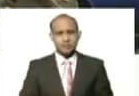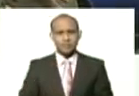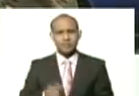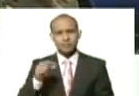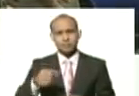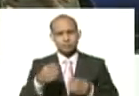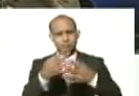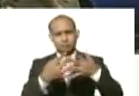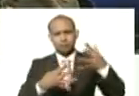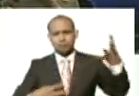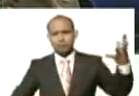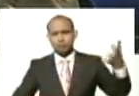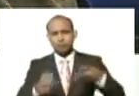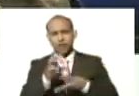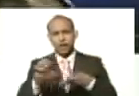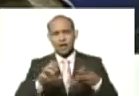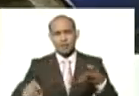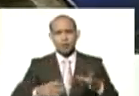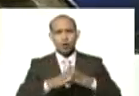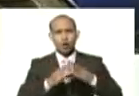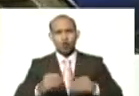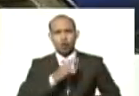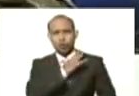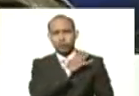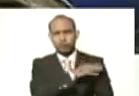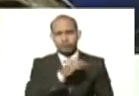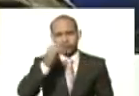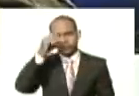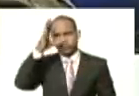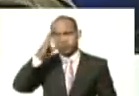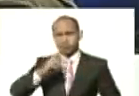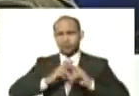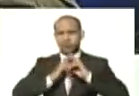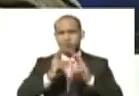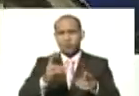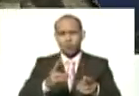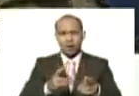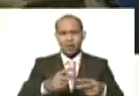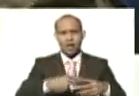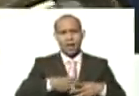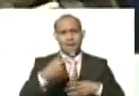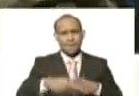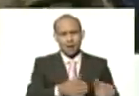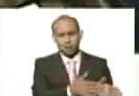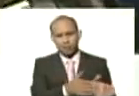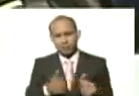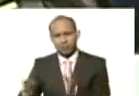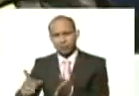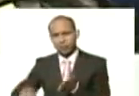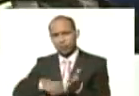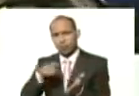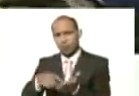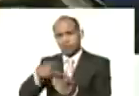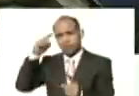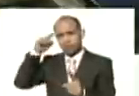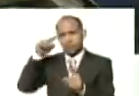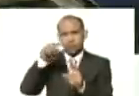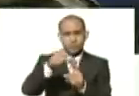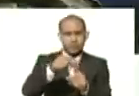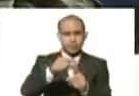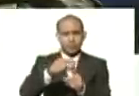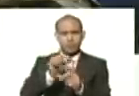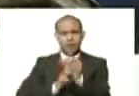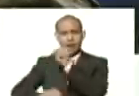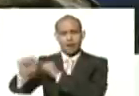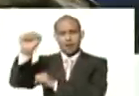estos elementos, todos los comandantes pusieron a prueba su capacidad de planificación y acción para alcanzar los objetivos y las metas para la